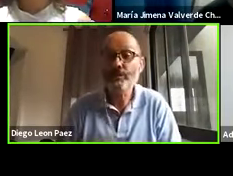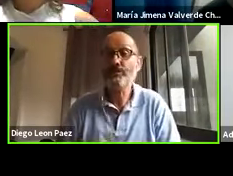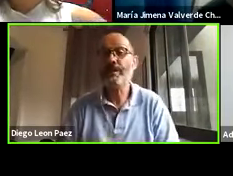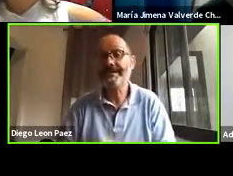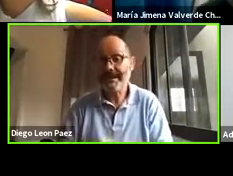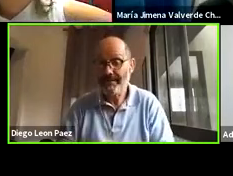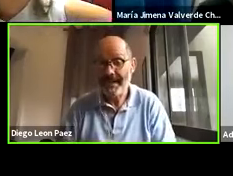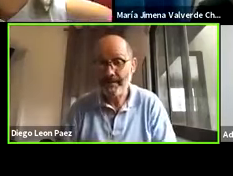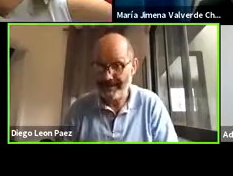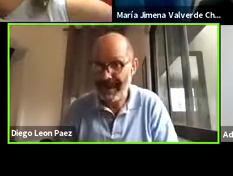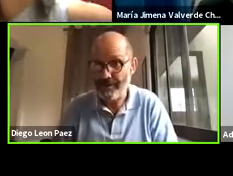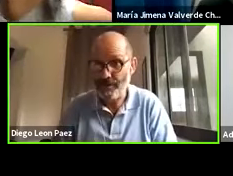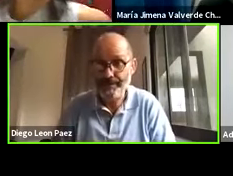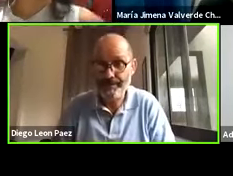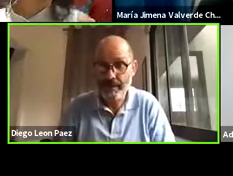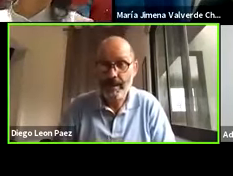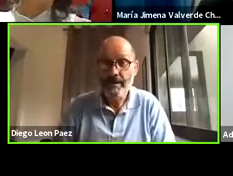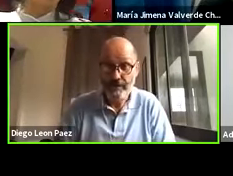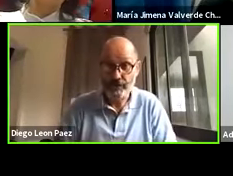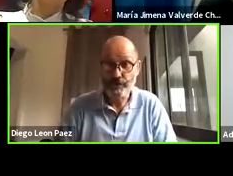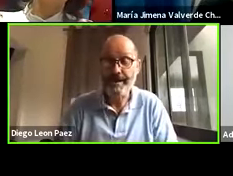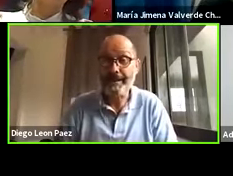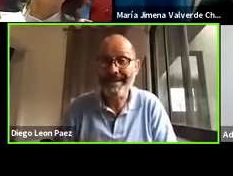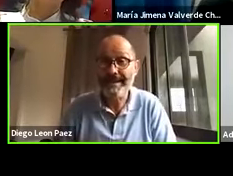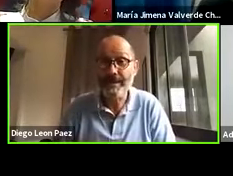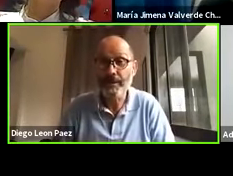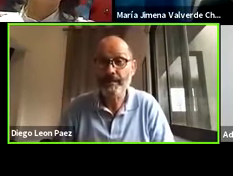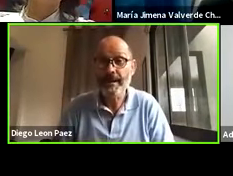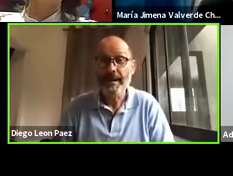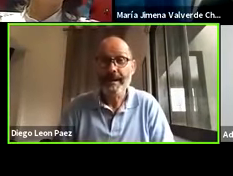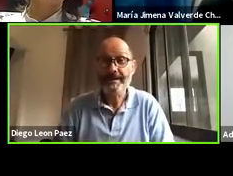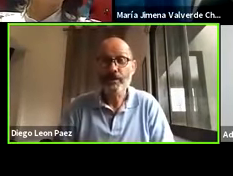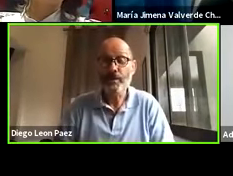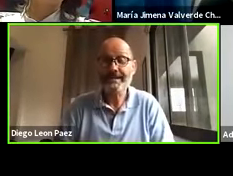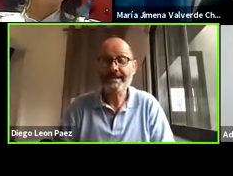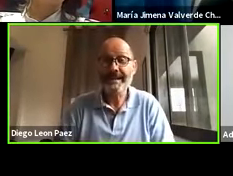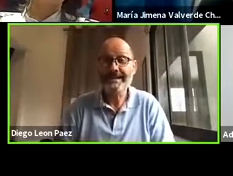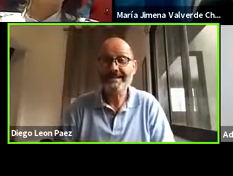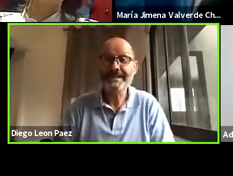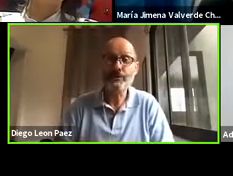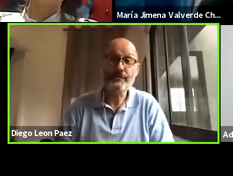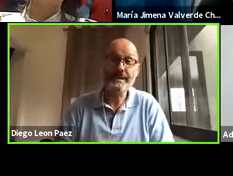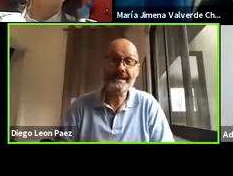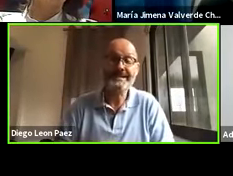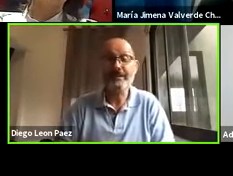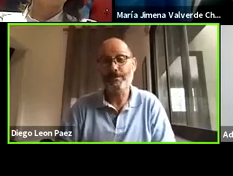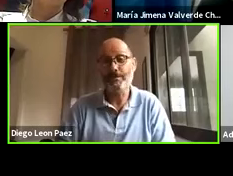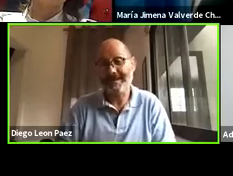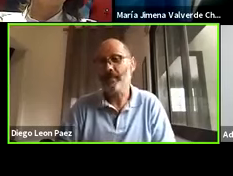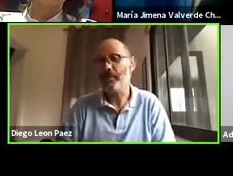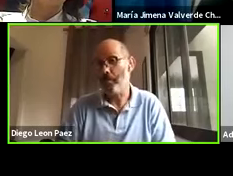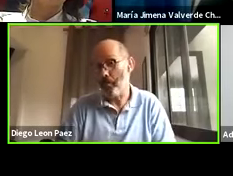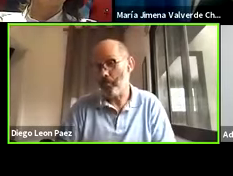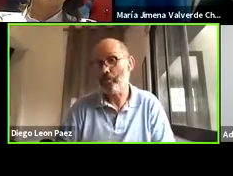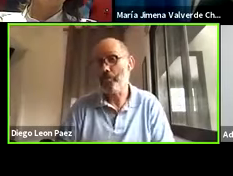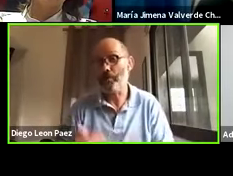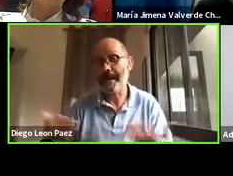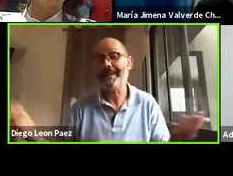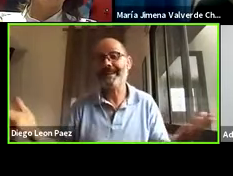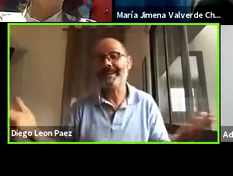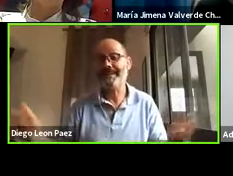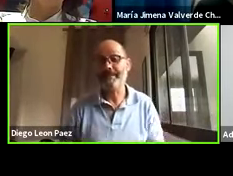reduccionista y fragmentario filosóficamente no es como decir que existe salud física y salud mental como